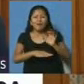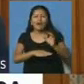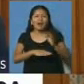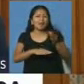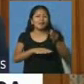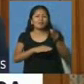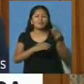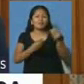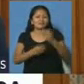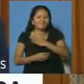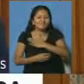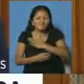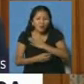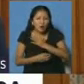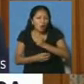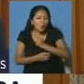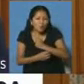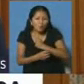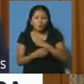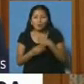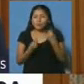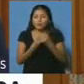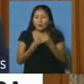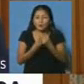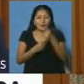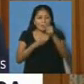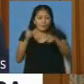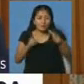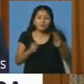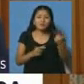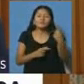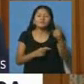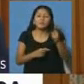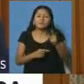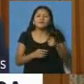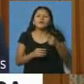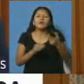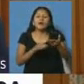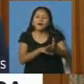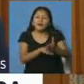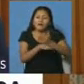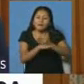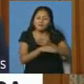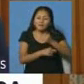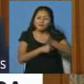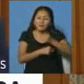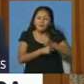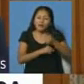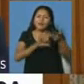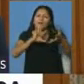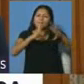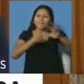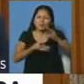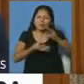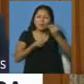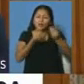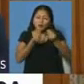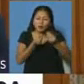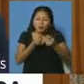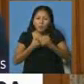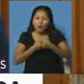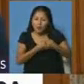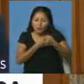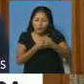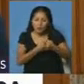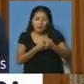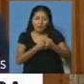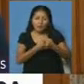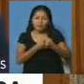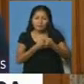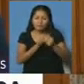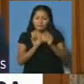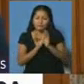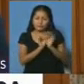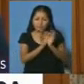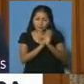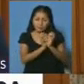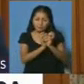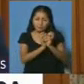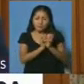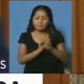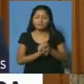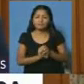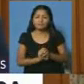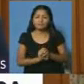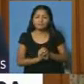trabajó muy fuerte en lo que era la prevención en lo que eran los protocolos y se buscaron todas las formas de consenso por eso bueno